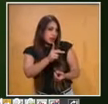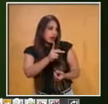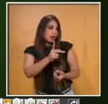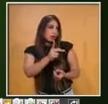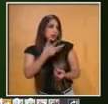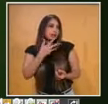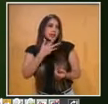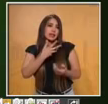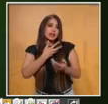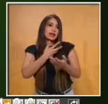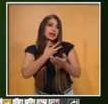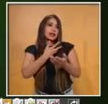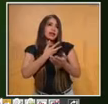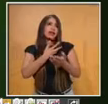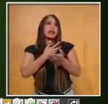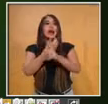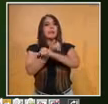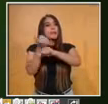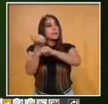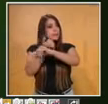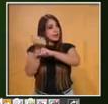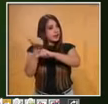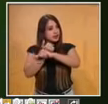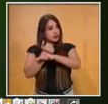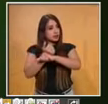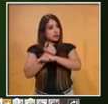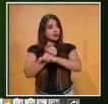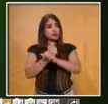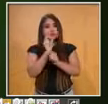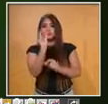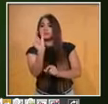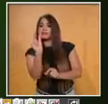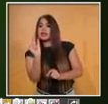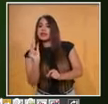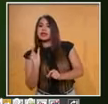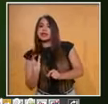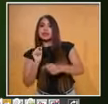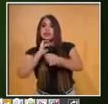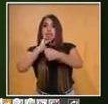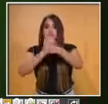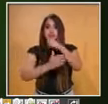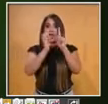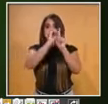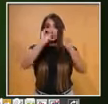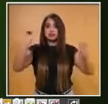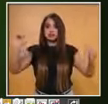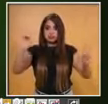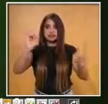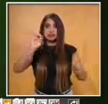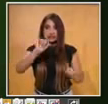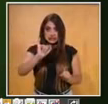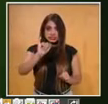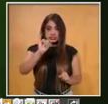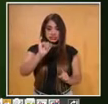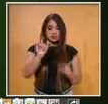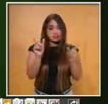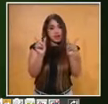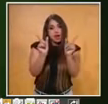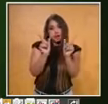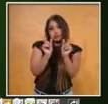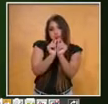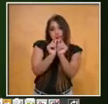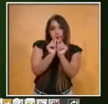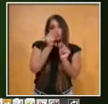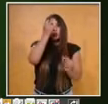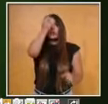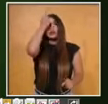en el texto, que es la terminación de cada una de las oraciones que presenta esta pequeña adivinanza. Son las